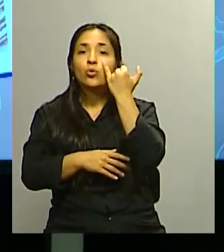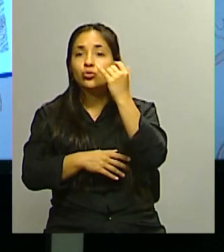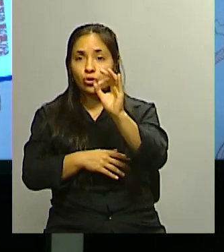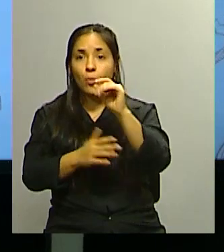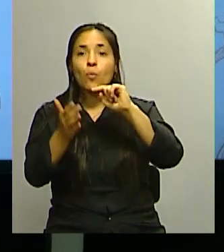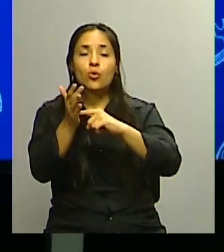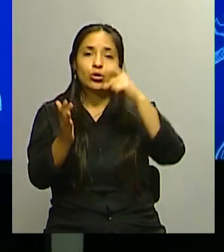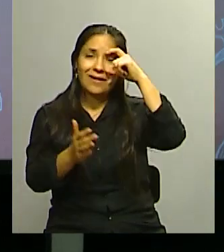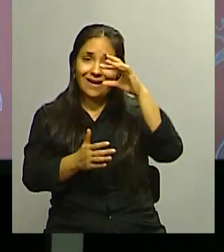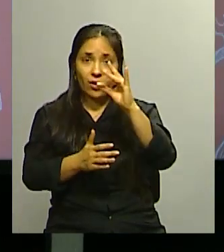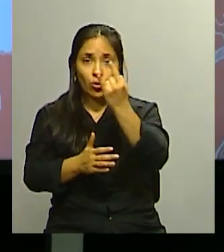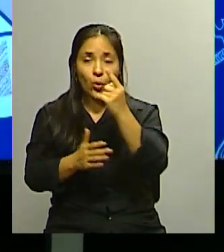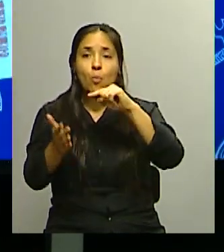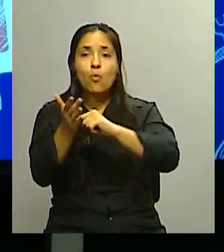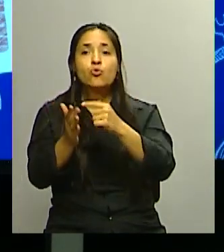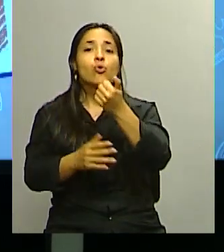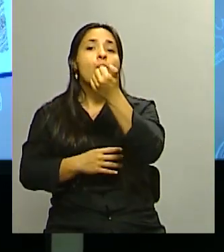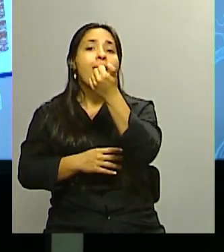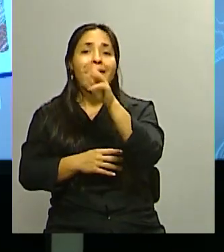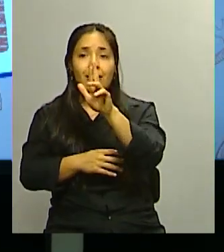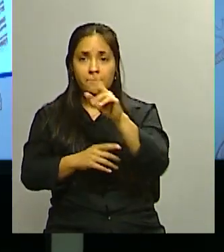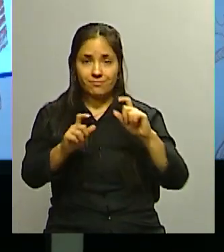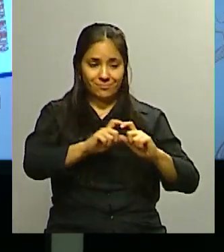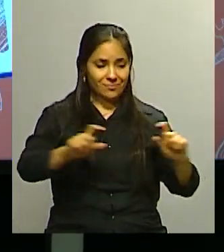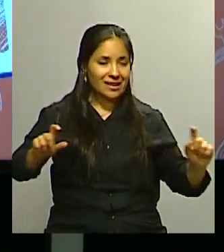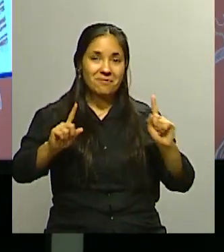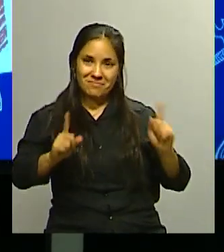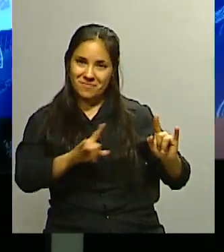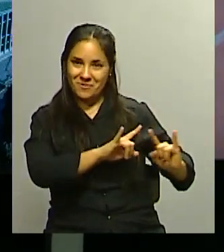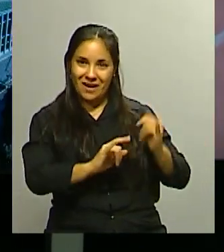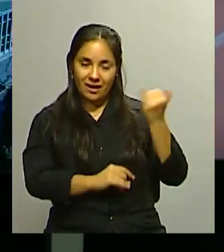www.derecho.uncuyo.edu.ar, sino por vía telefónica al